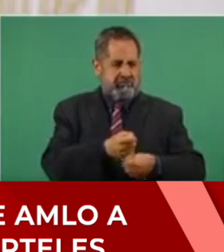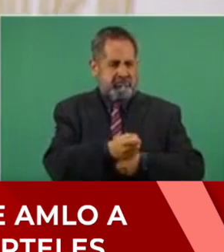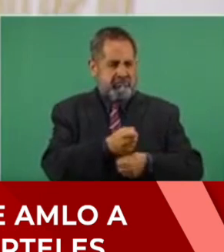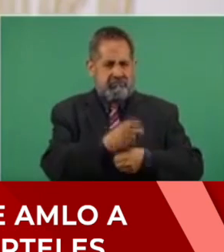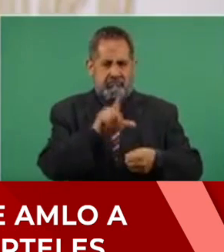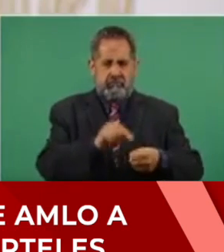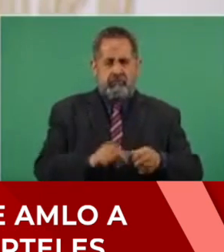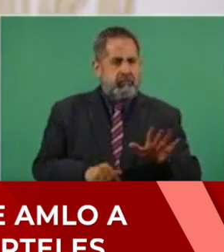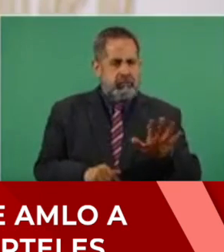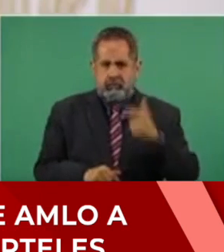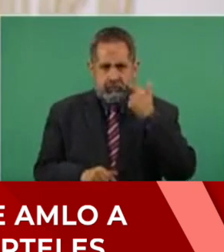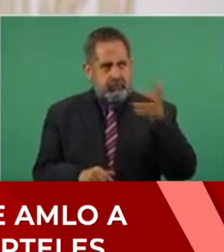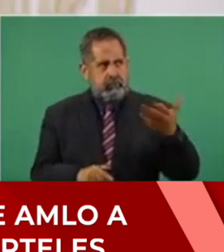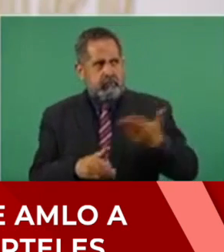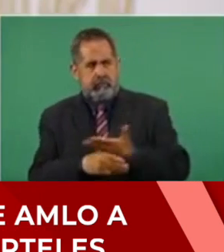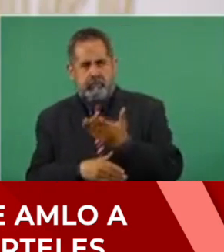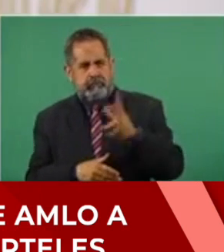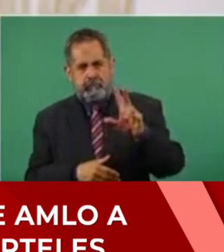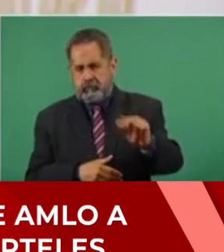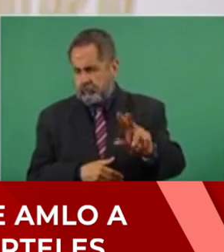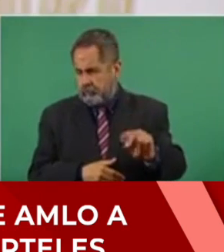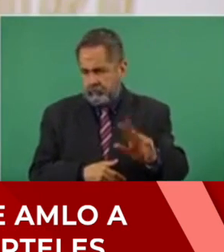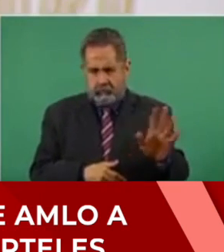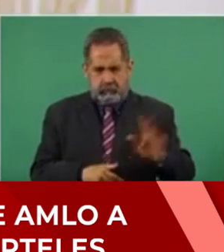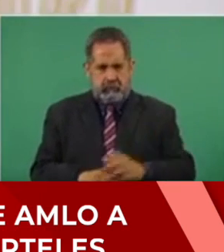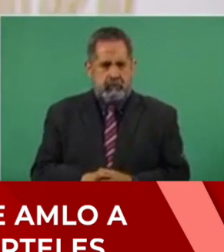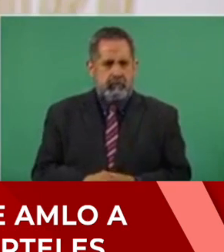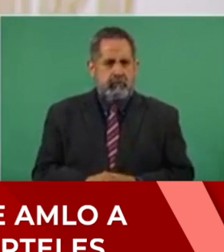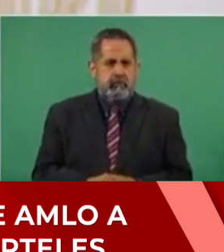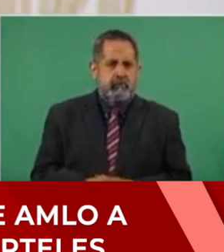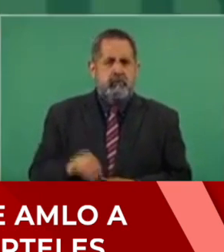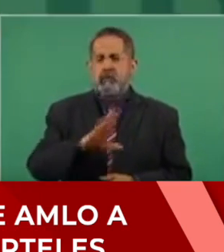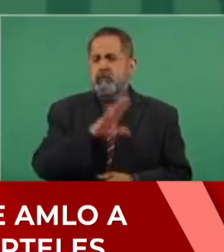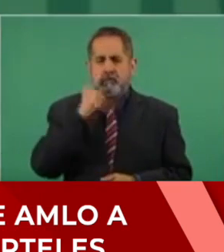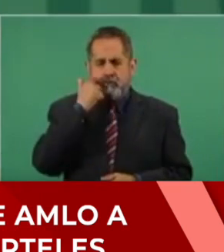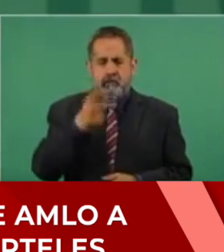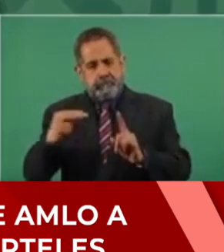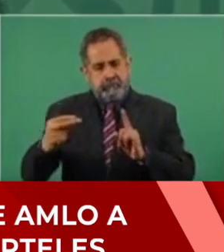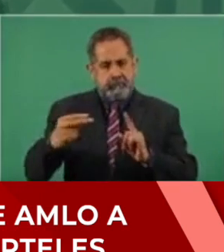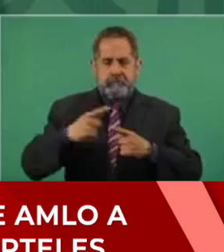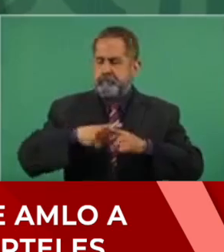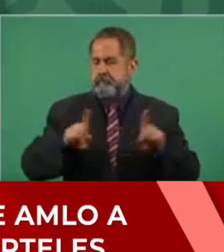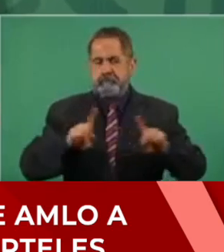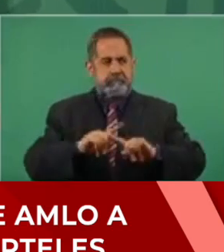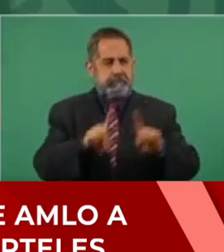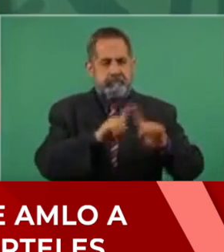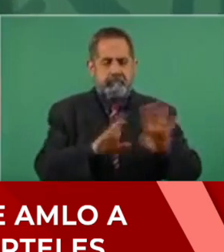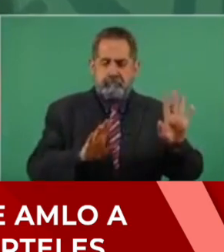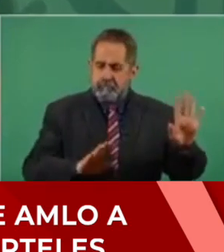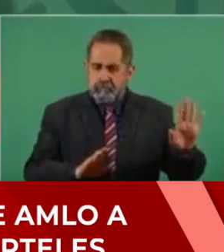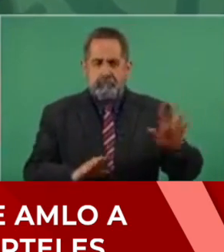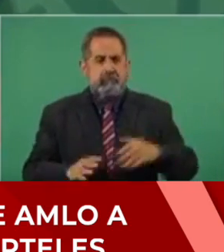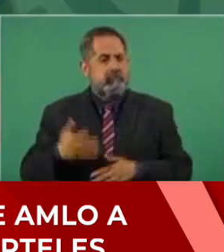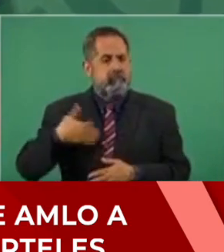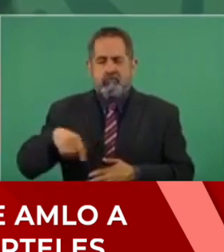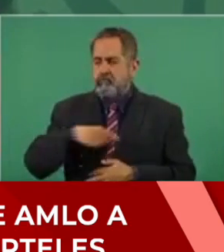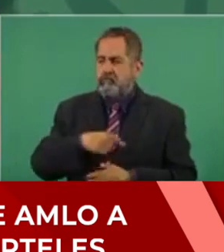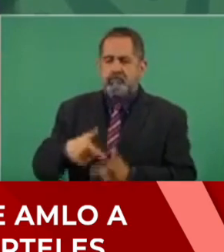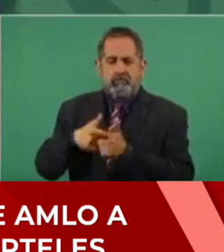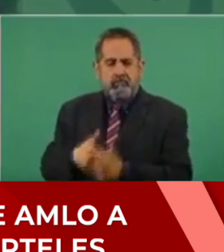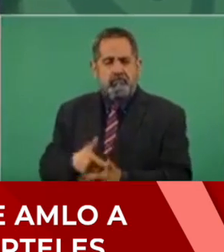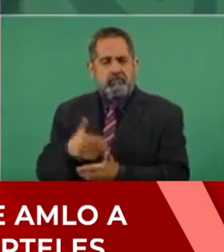No queremos eso. O sea, no queremos la violencia. Nosotros vamos